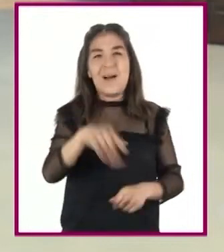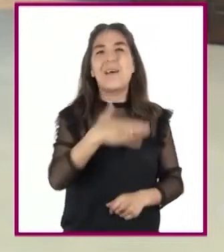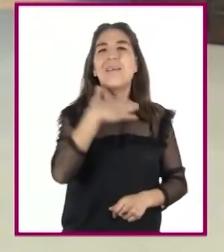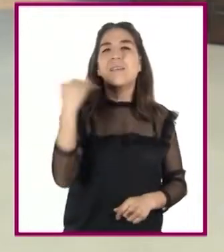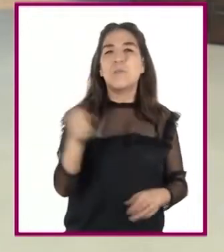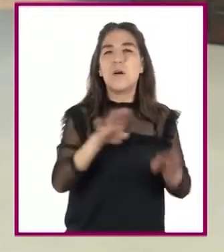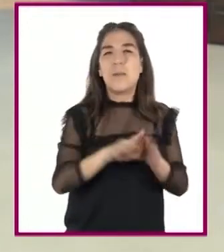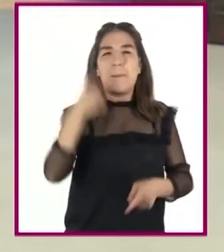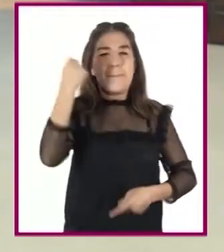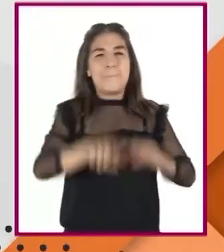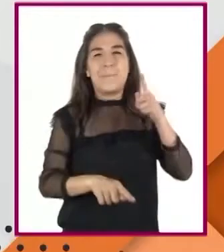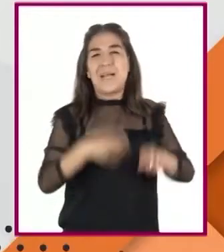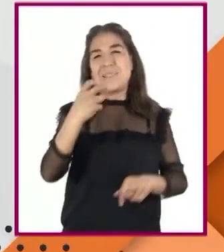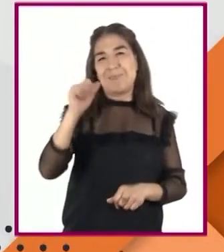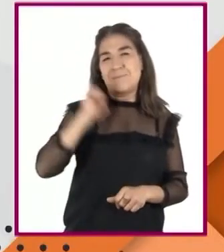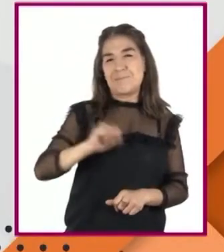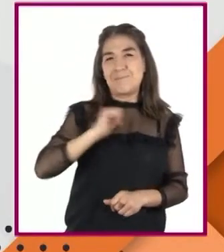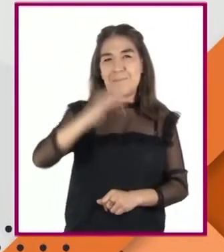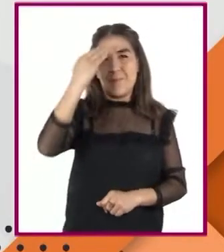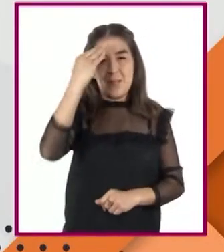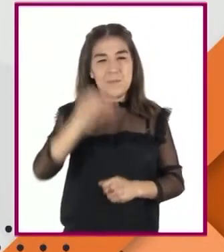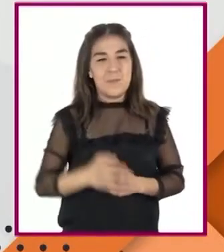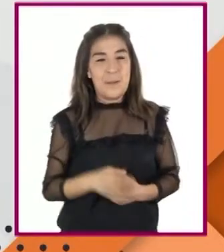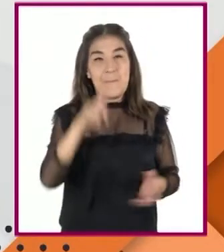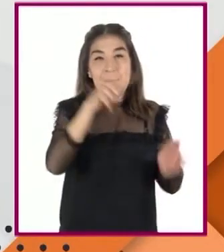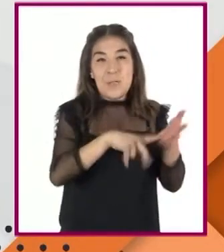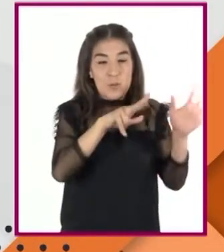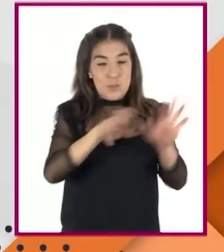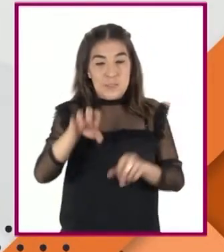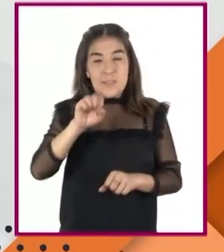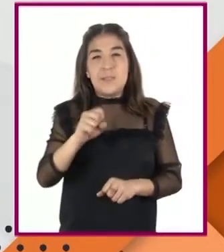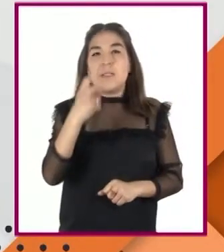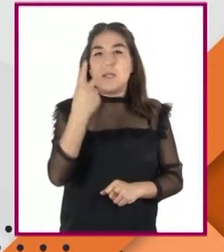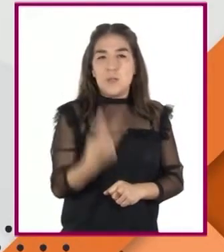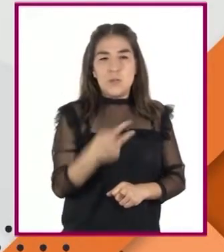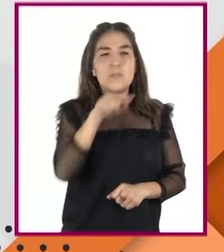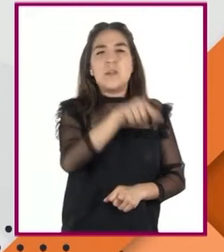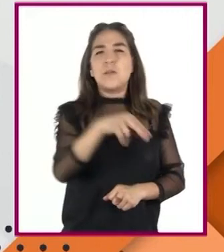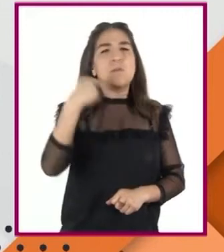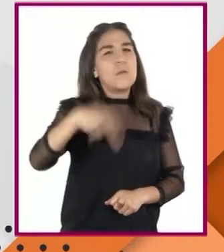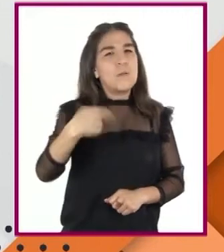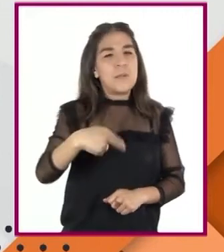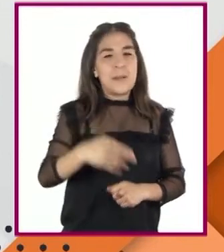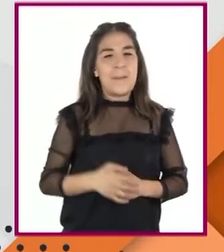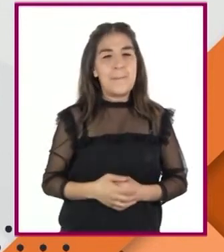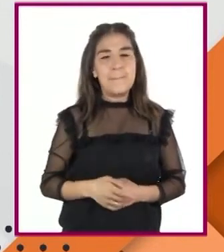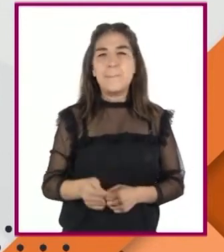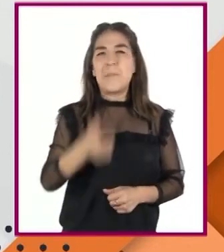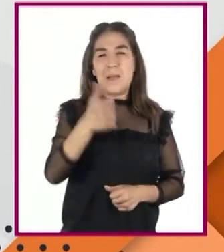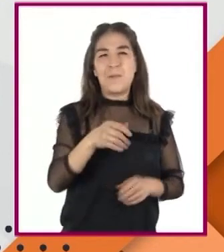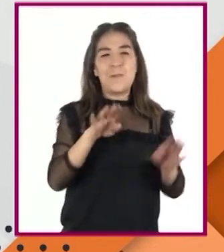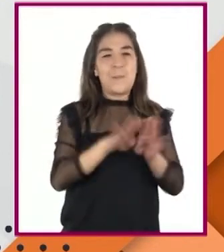los imperios de la época. En 1862 fue nombrado primer ministro de Prusia Otto